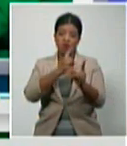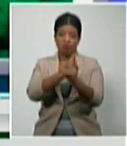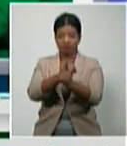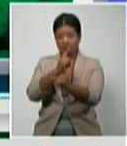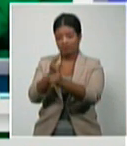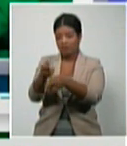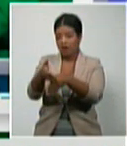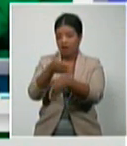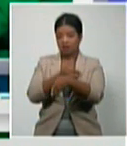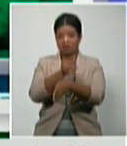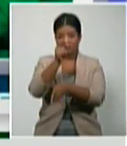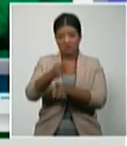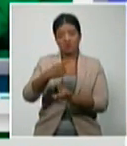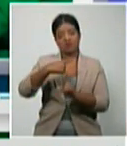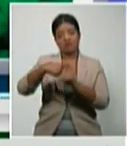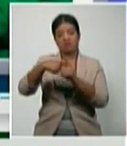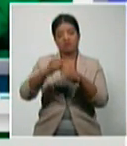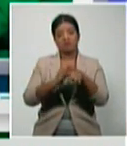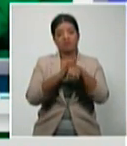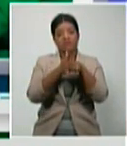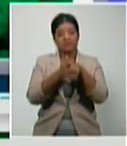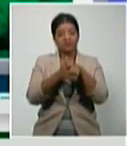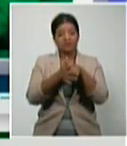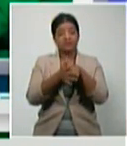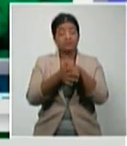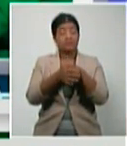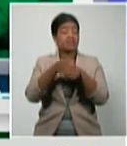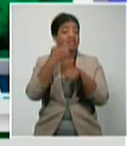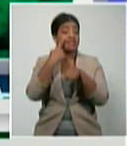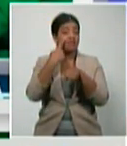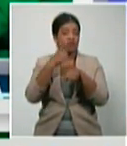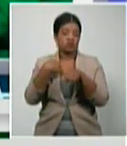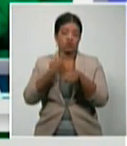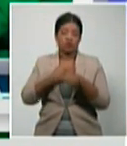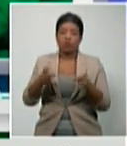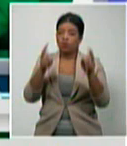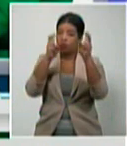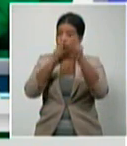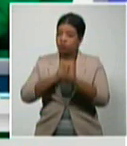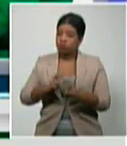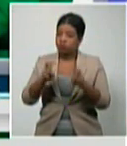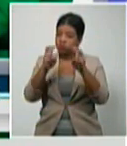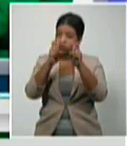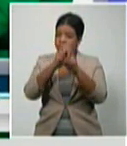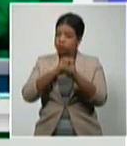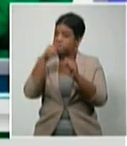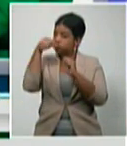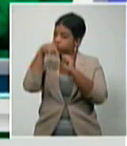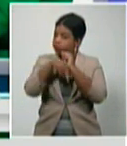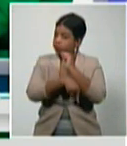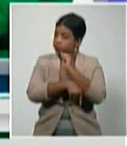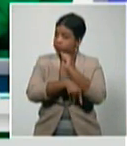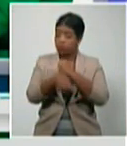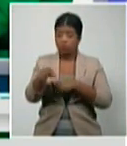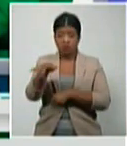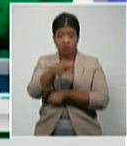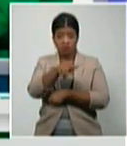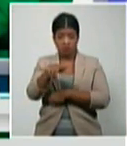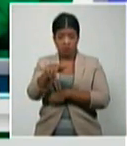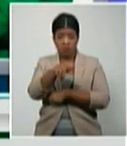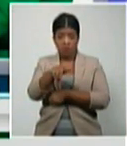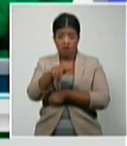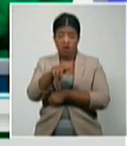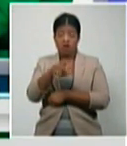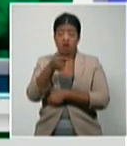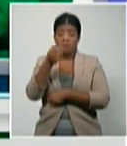caso positivo. Por eso se estudian, por eso incluso en un momento determinado se aislaban en